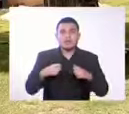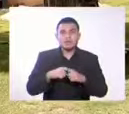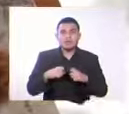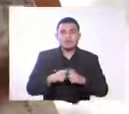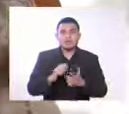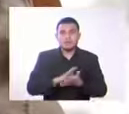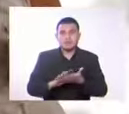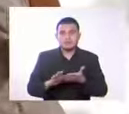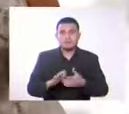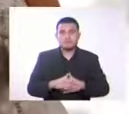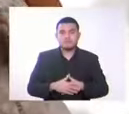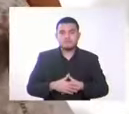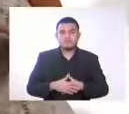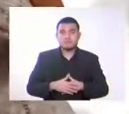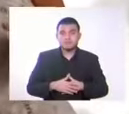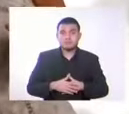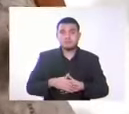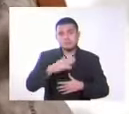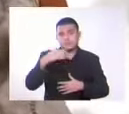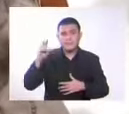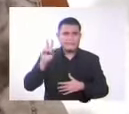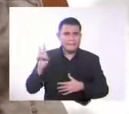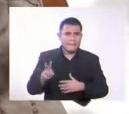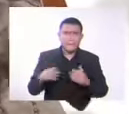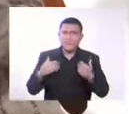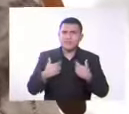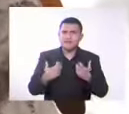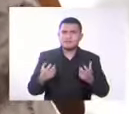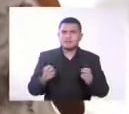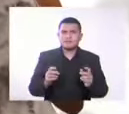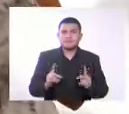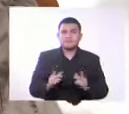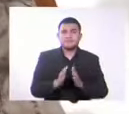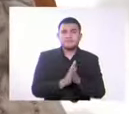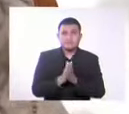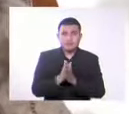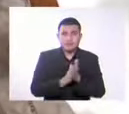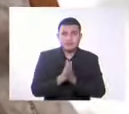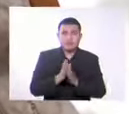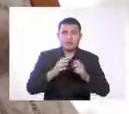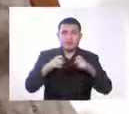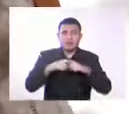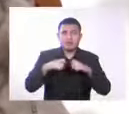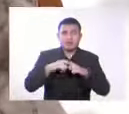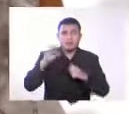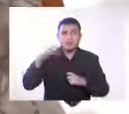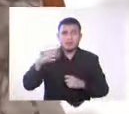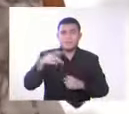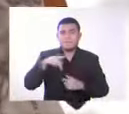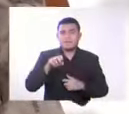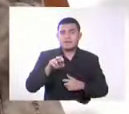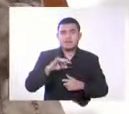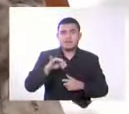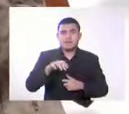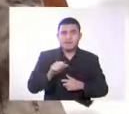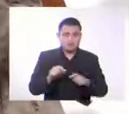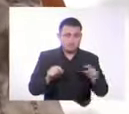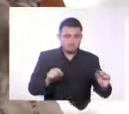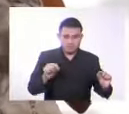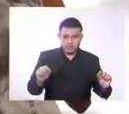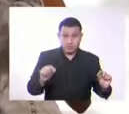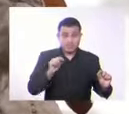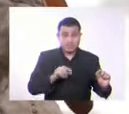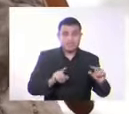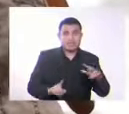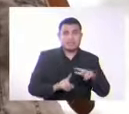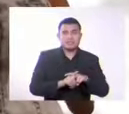renovable. Venezuela tiene grandes opciones para aprovechar la energía solar, pues entre la península de Perijá y la de Paraguaná existe una de las